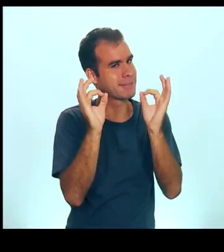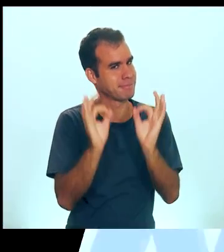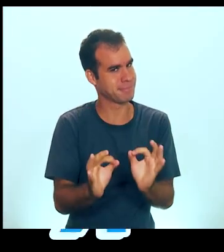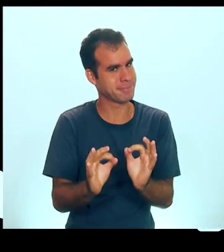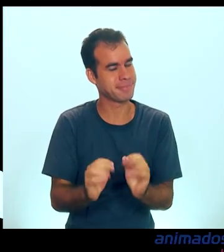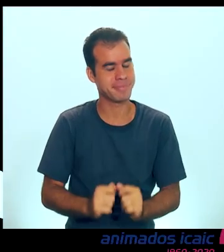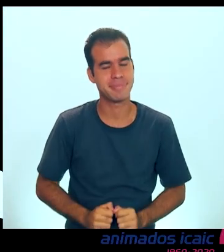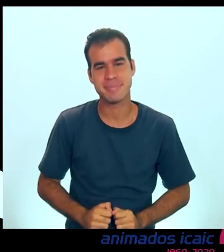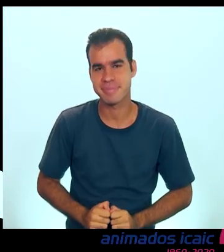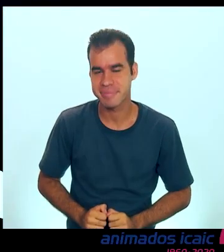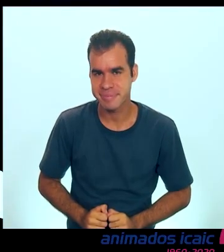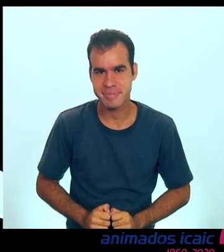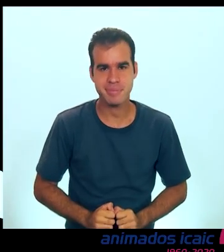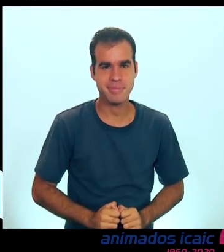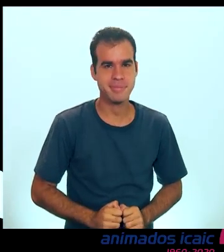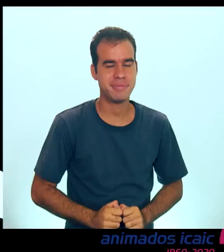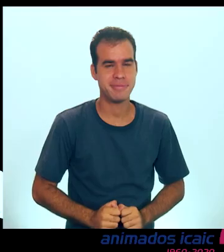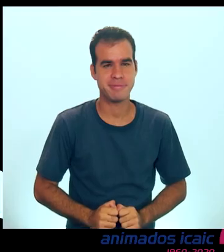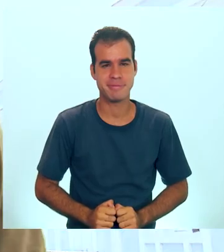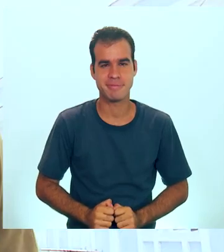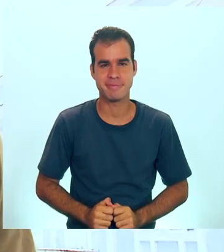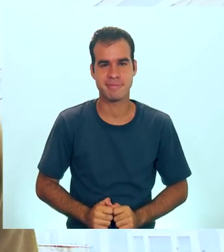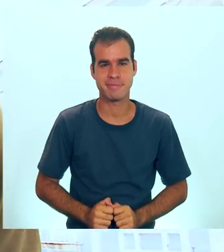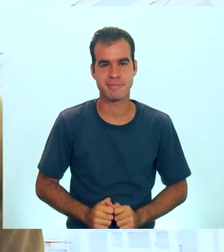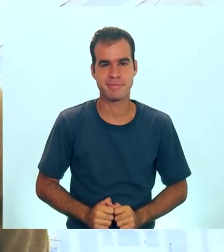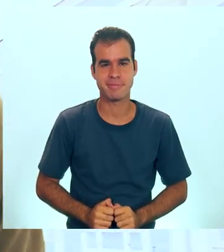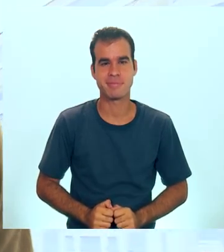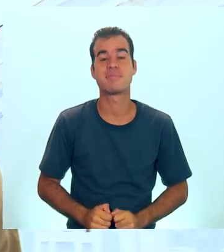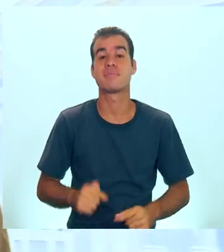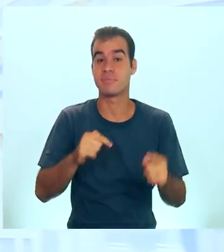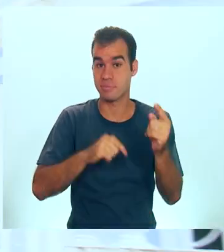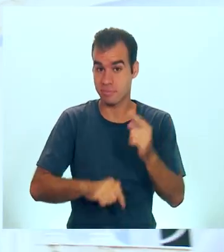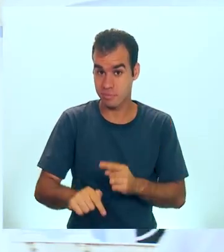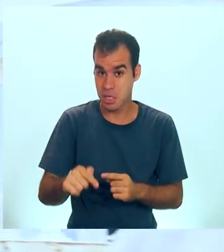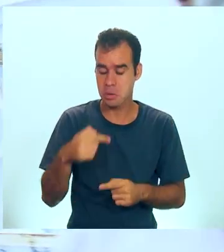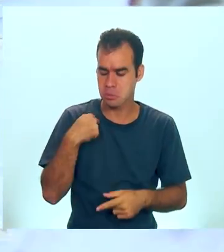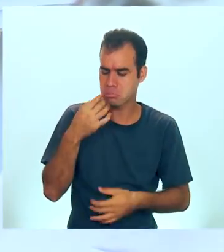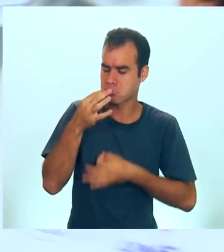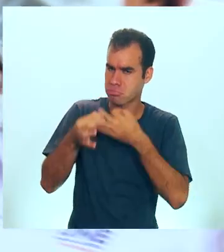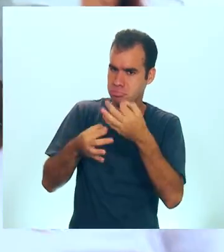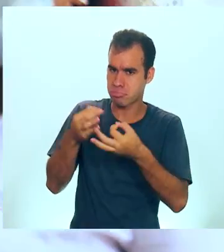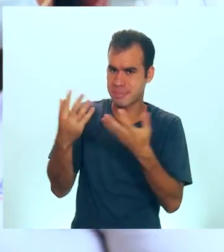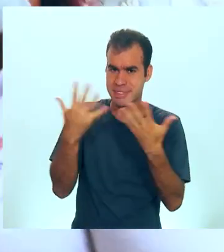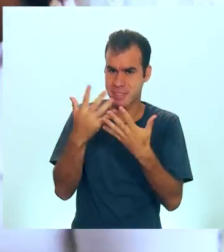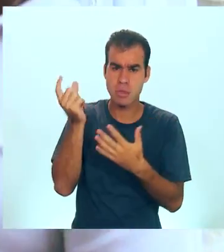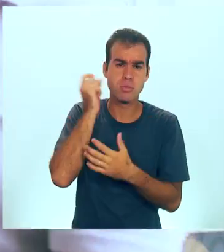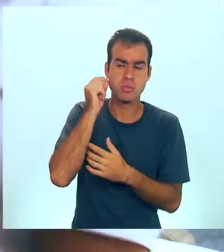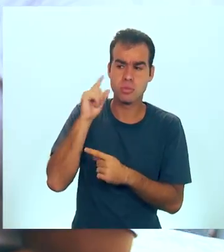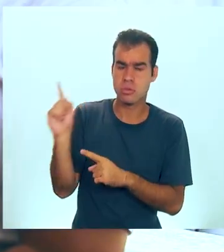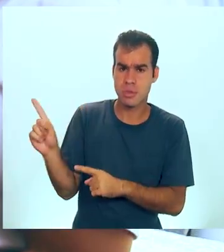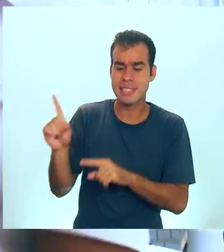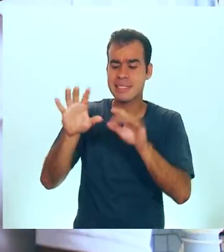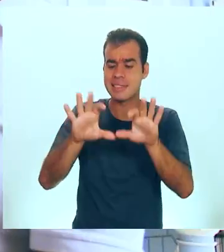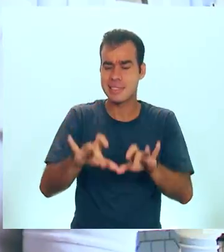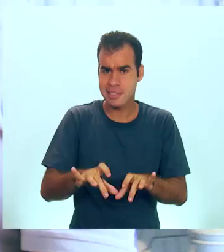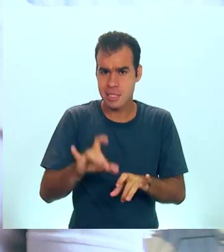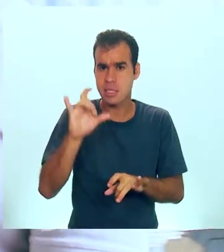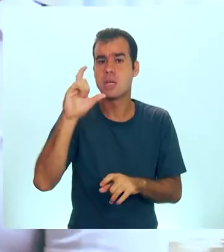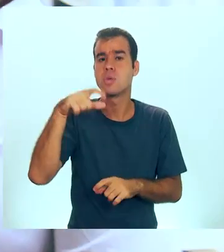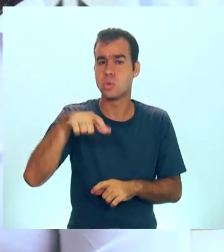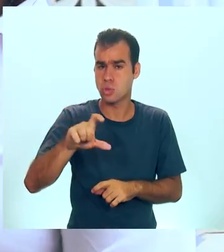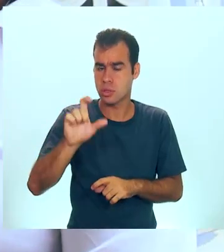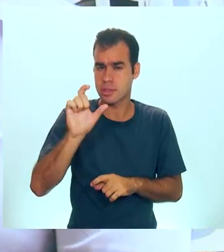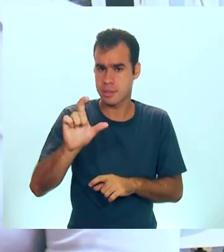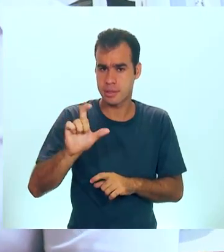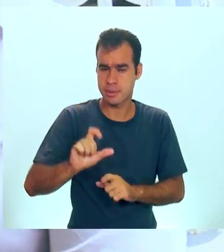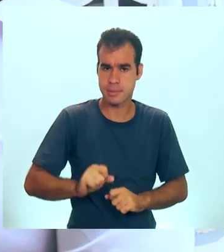Equipo 009, quédate en casa. En este momento tengo el placer de conversar con Kaylee Perdomo. Ella es la secretaria del Comité de Base